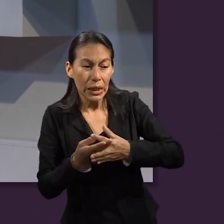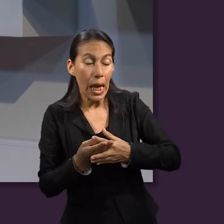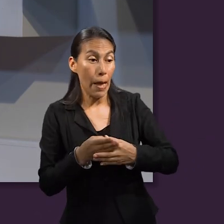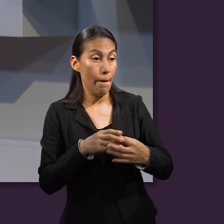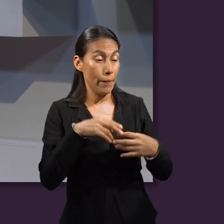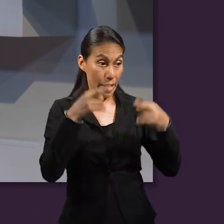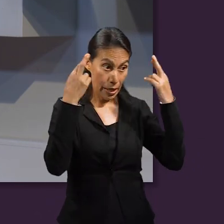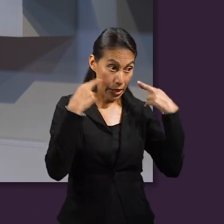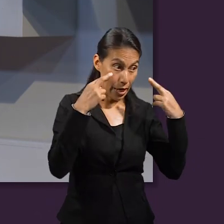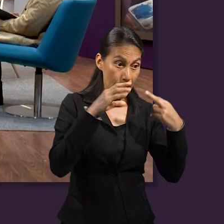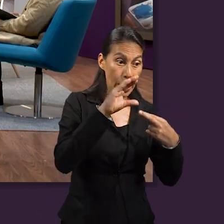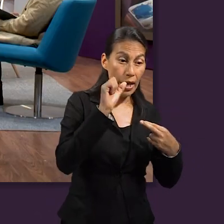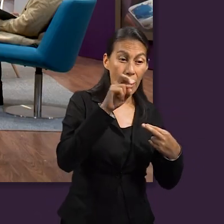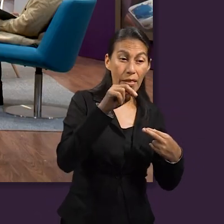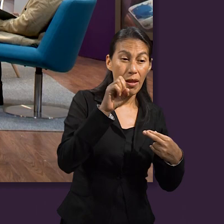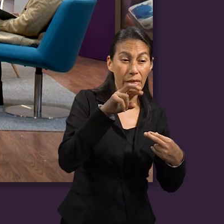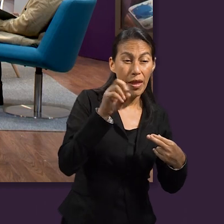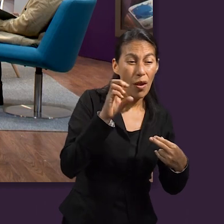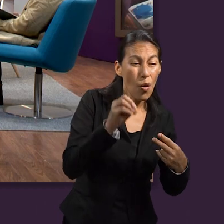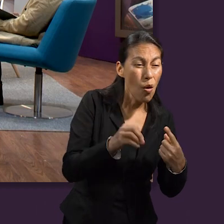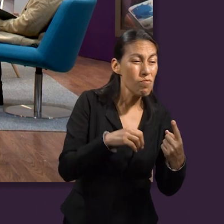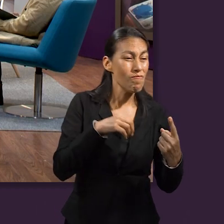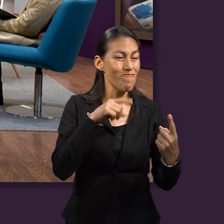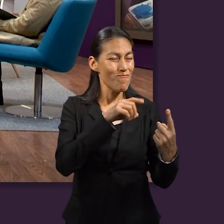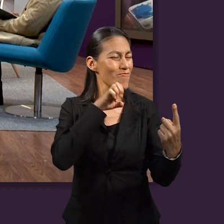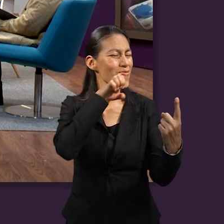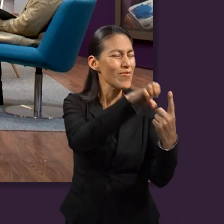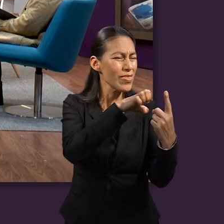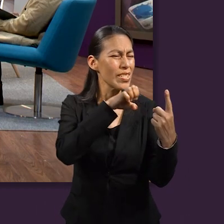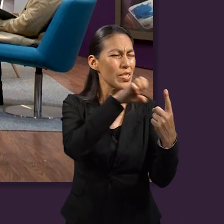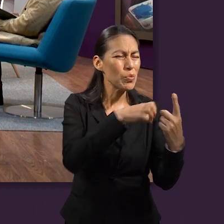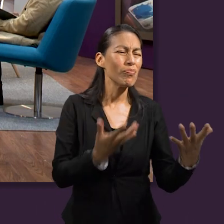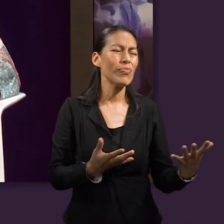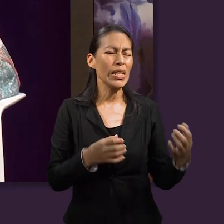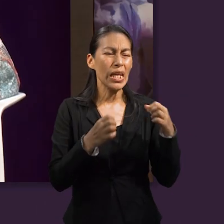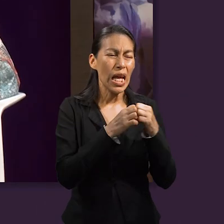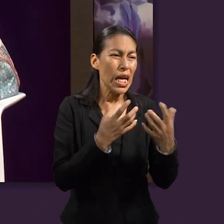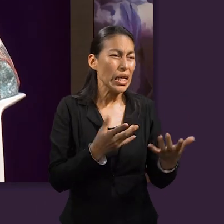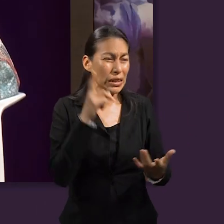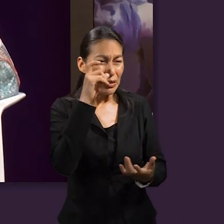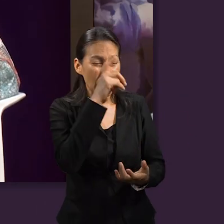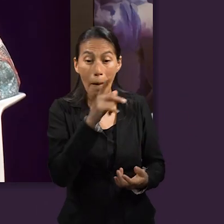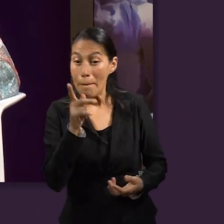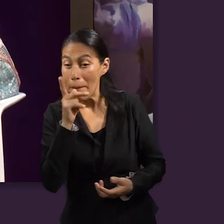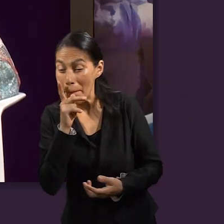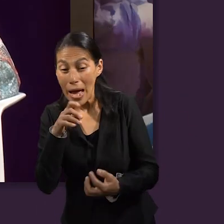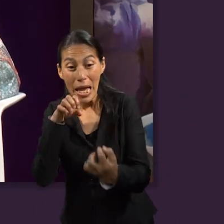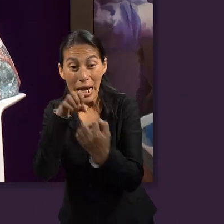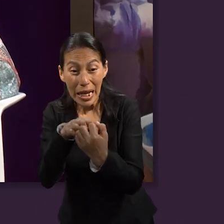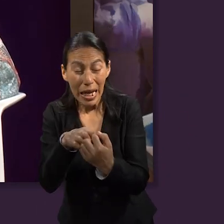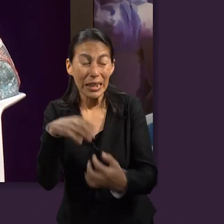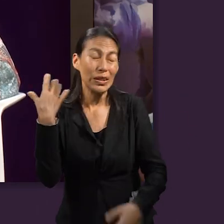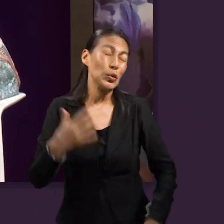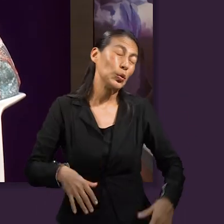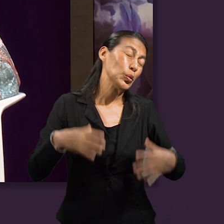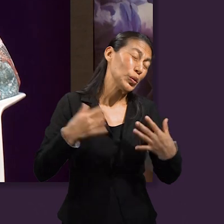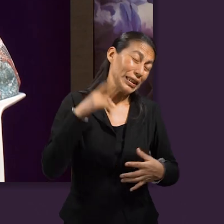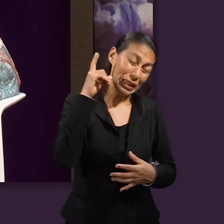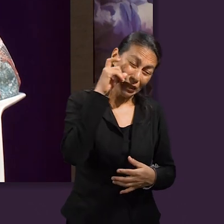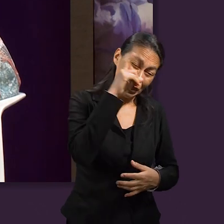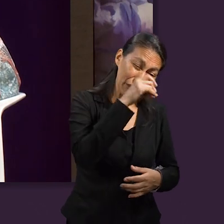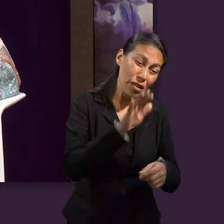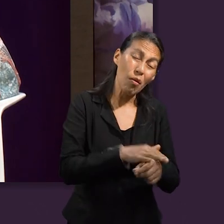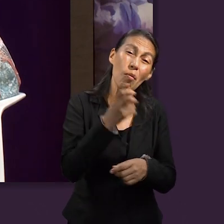de canadá de hoy también engañar a su propio padre pero yo creo que también ahí es interesante resaltar la la